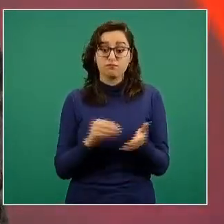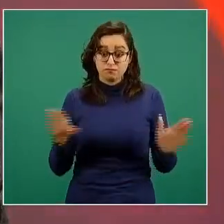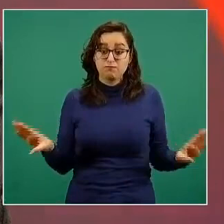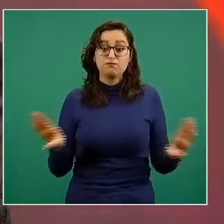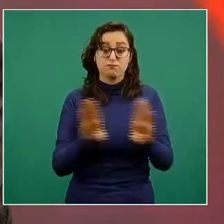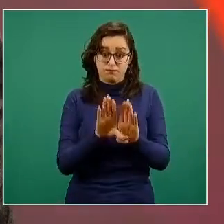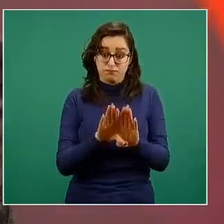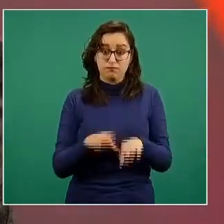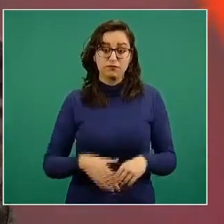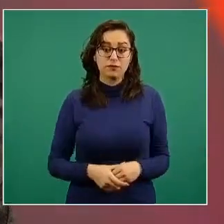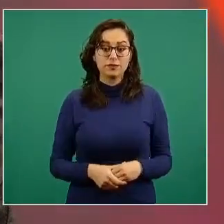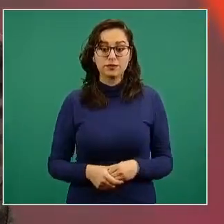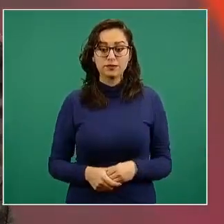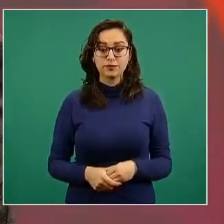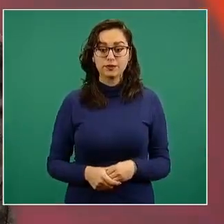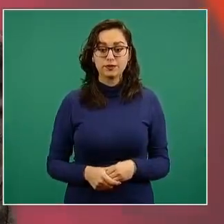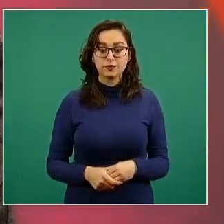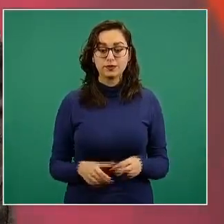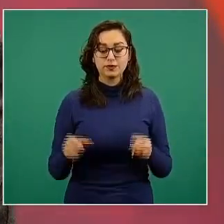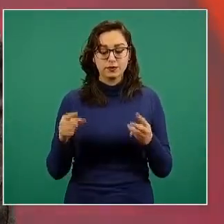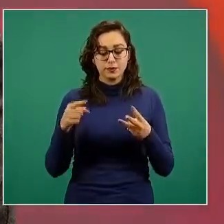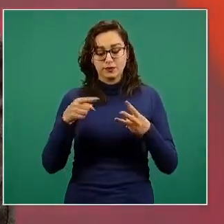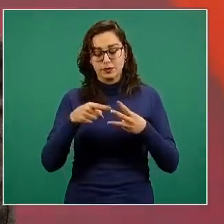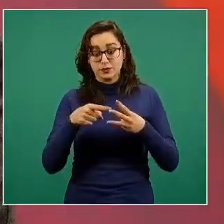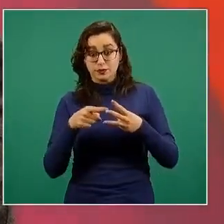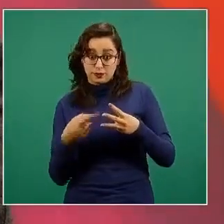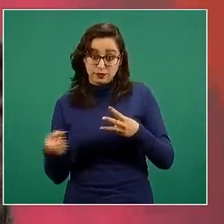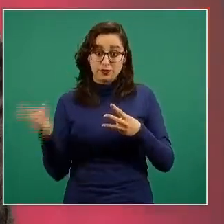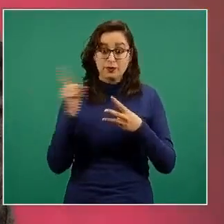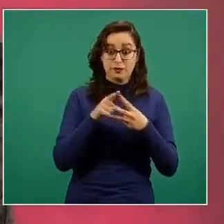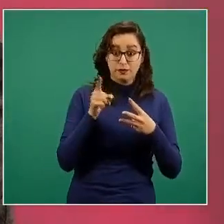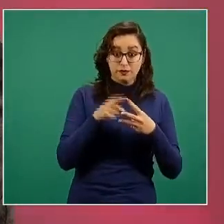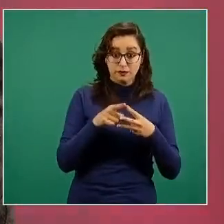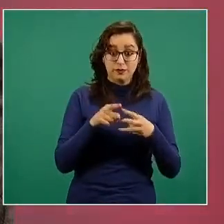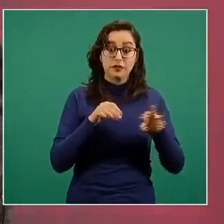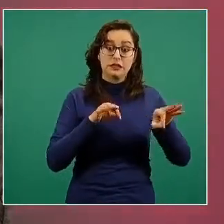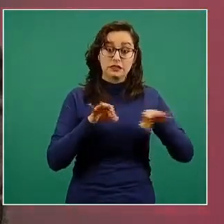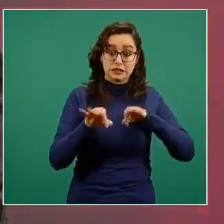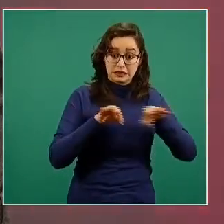escuelas. Los trabajos, el sujeto